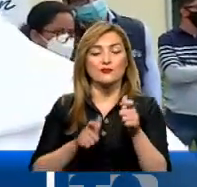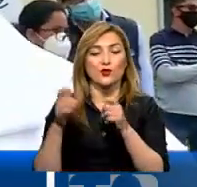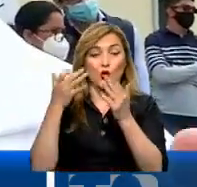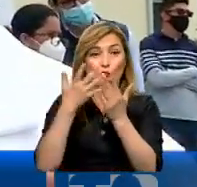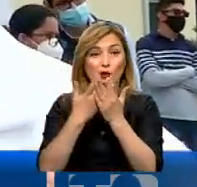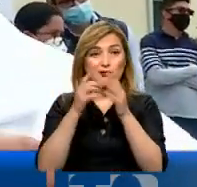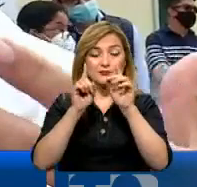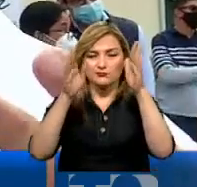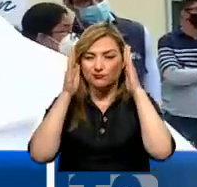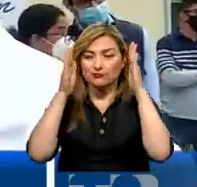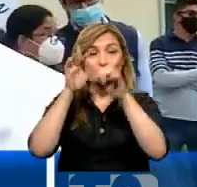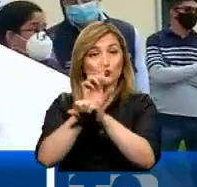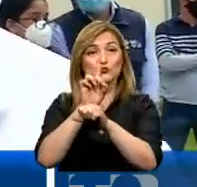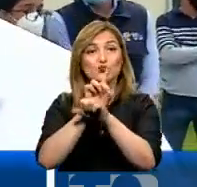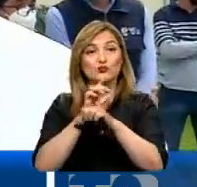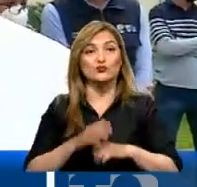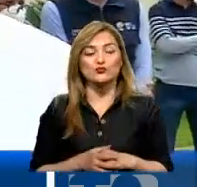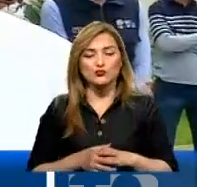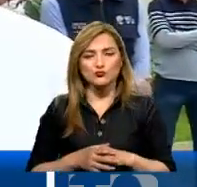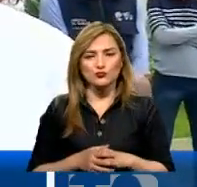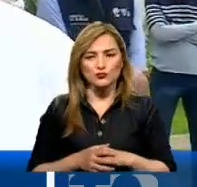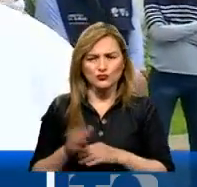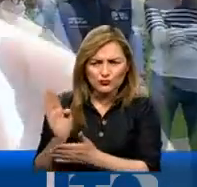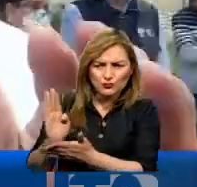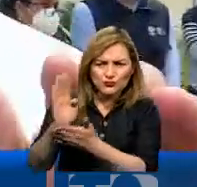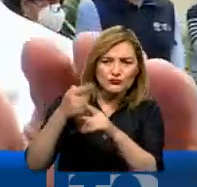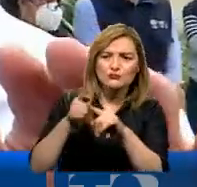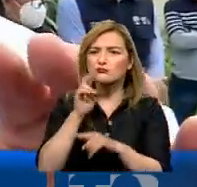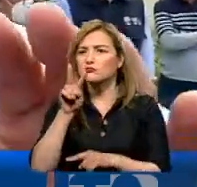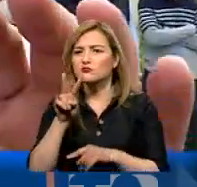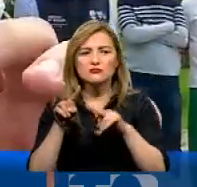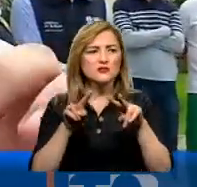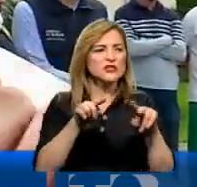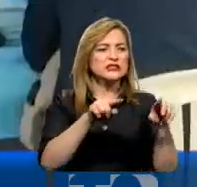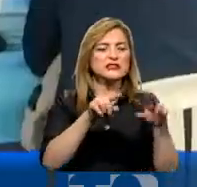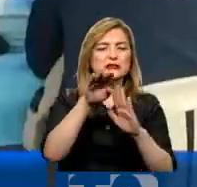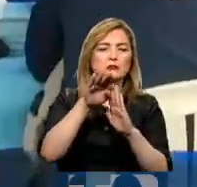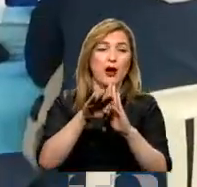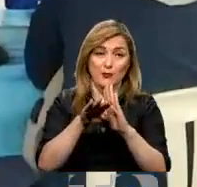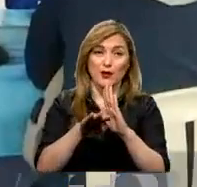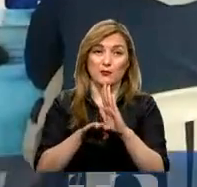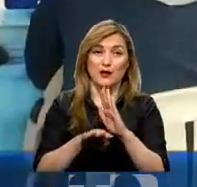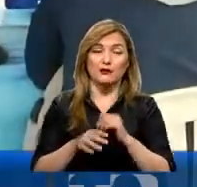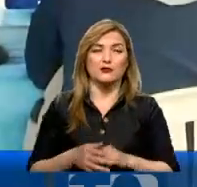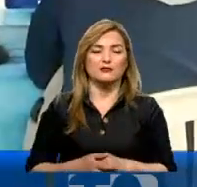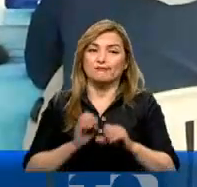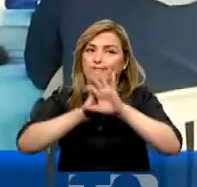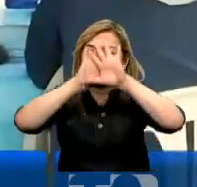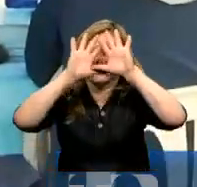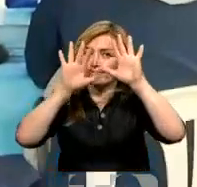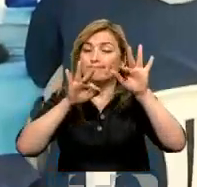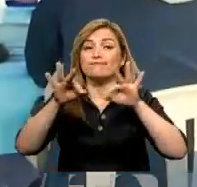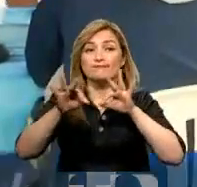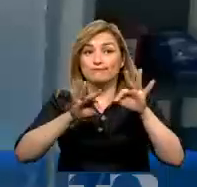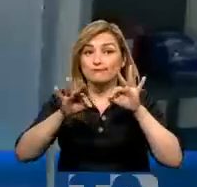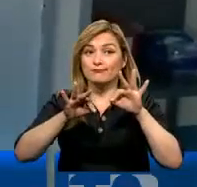a las consultas y que nosotros estamos encontrando en los barrios, en los sectores, ha comenzado a disminuir. Pero se aclara, esta